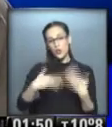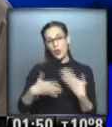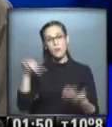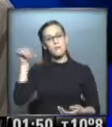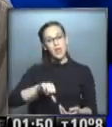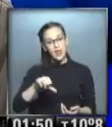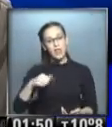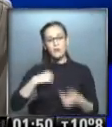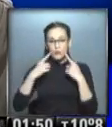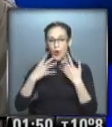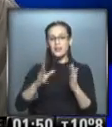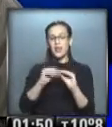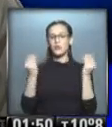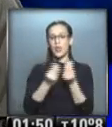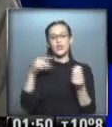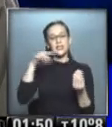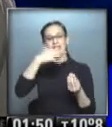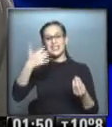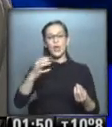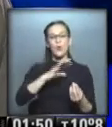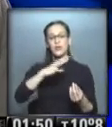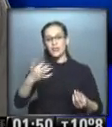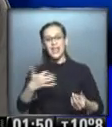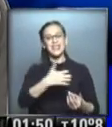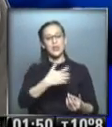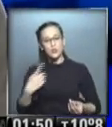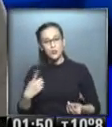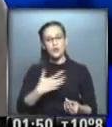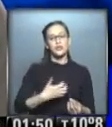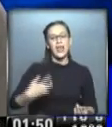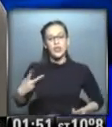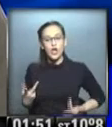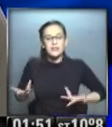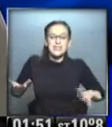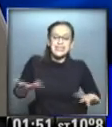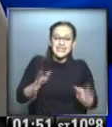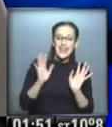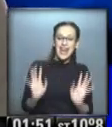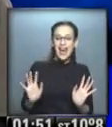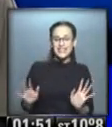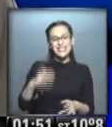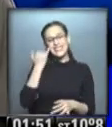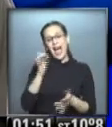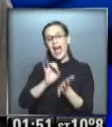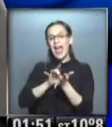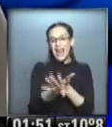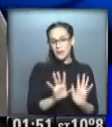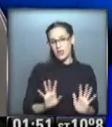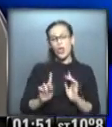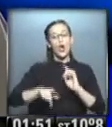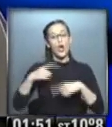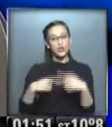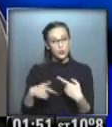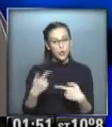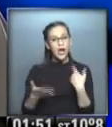Ahí veíamos el resultado 7-6, 4-6, 6-1 y 6-2 y de esta manera lamentablemente ha quedado eliminado. Continuamos nosotros